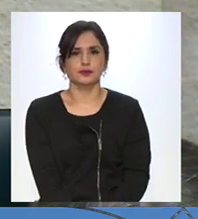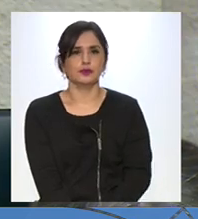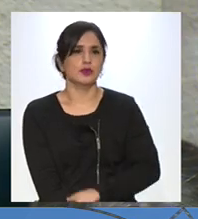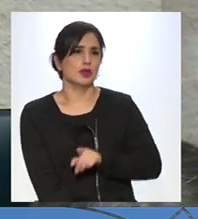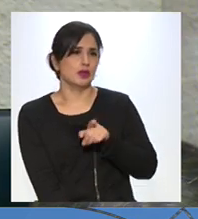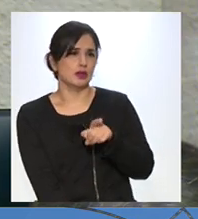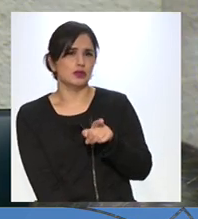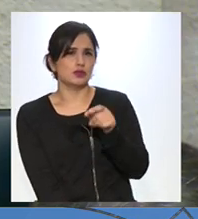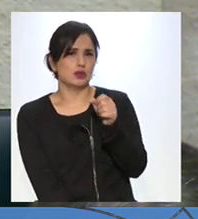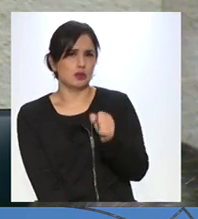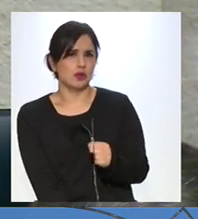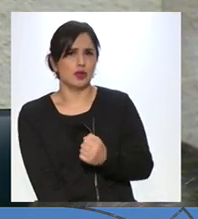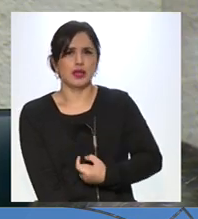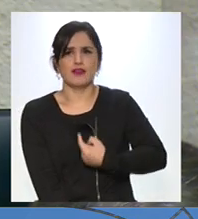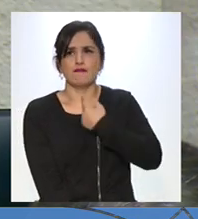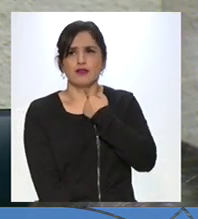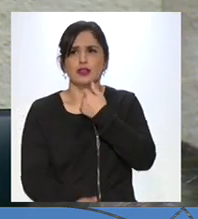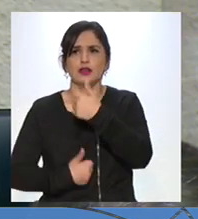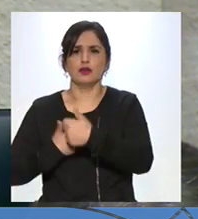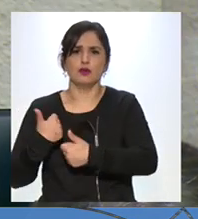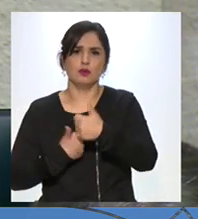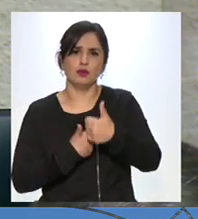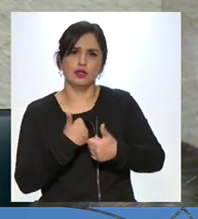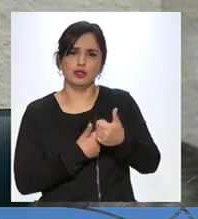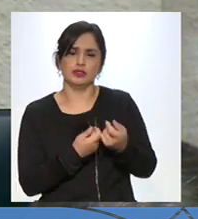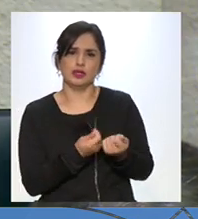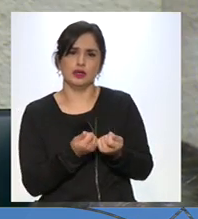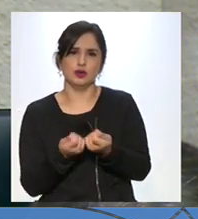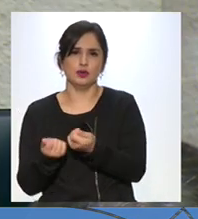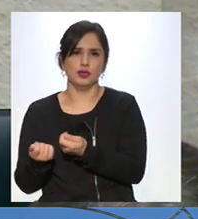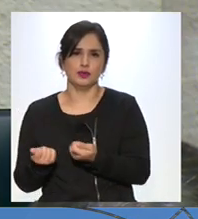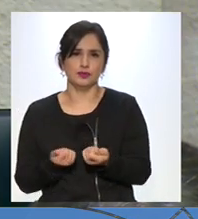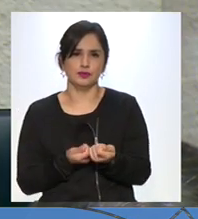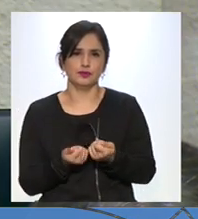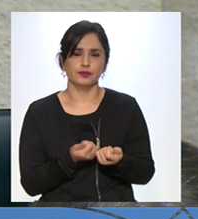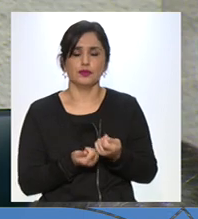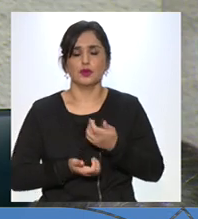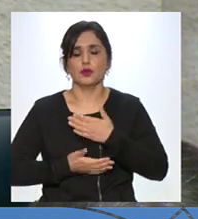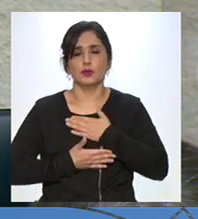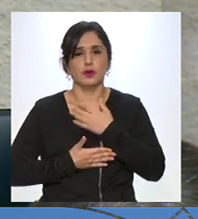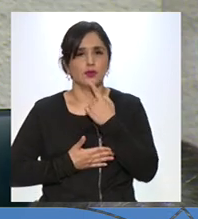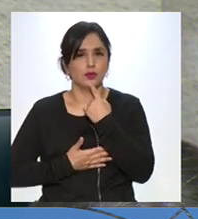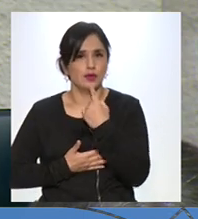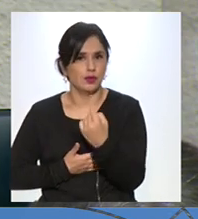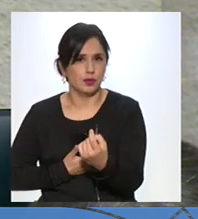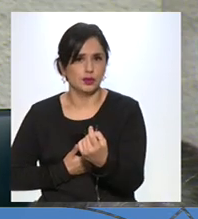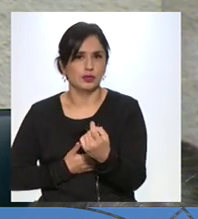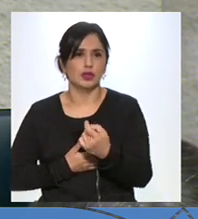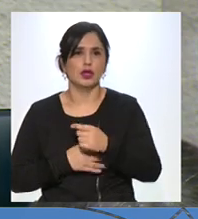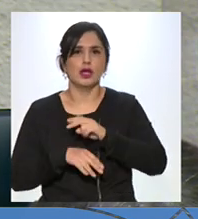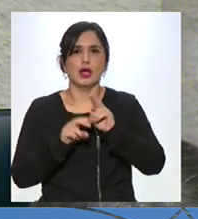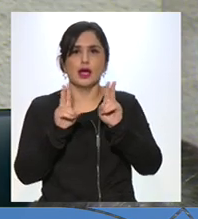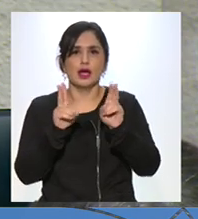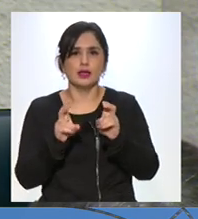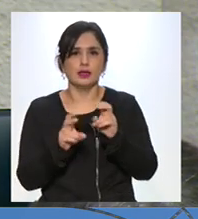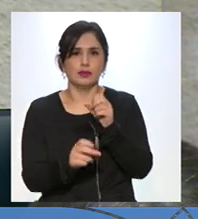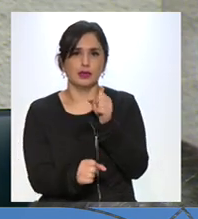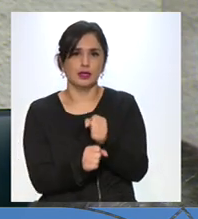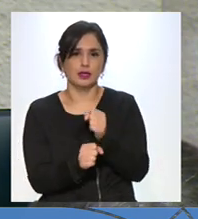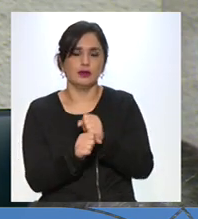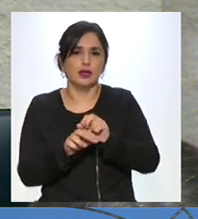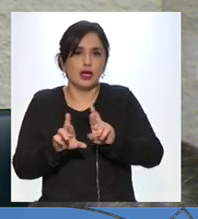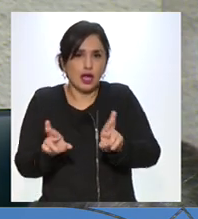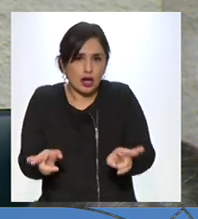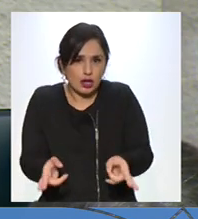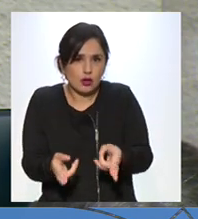que le podría restar mucha competitividad a nuestra economía. Entonces mi pregunta es, respecto del tema empleo, recuperación